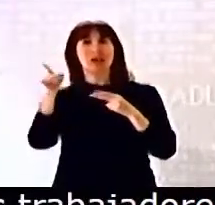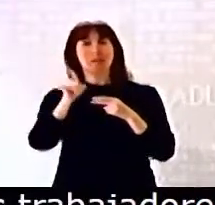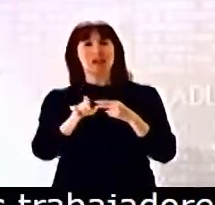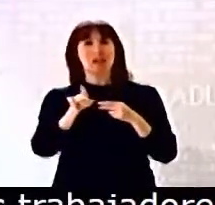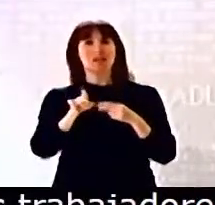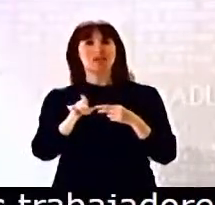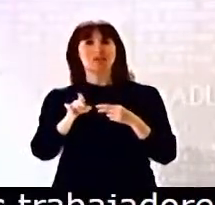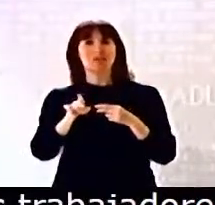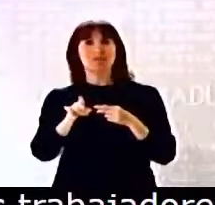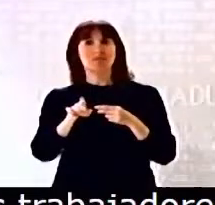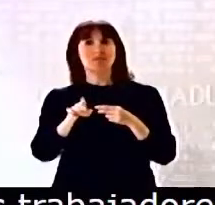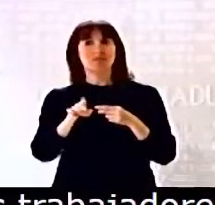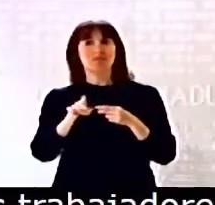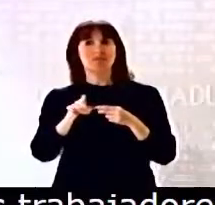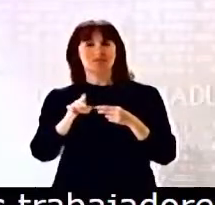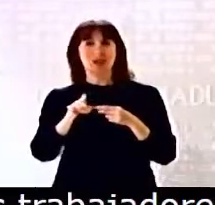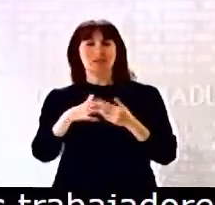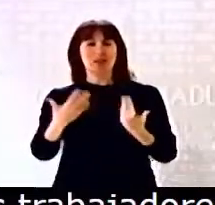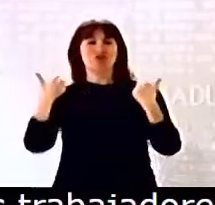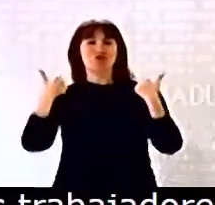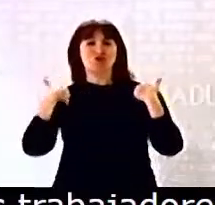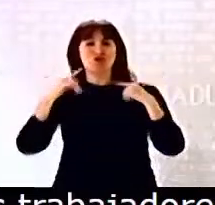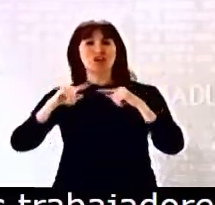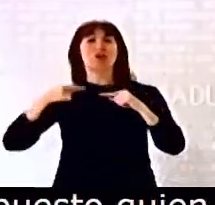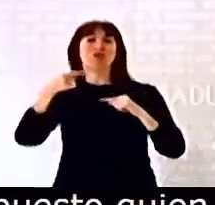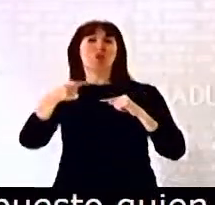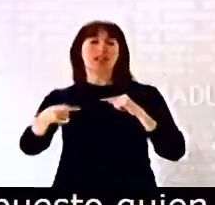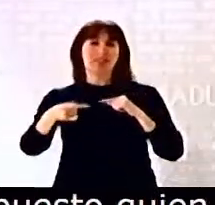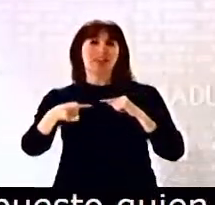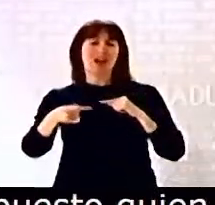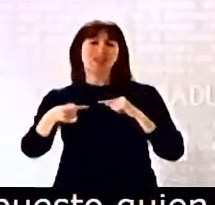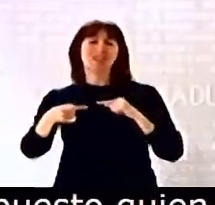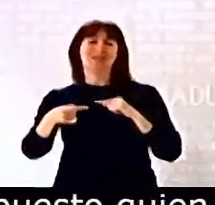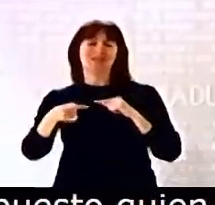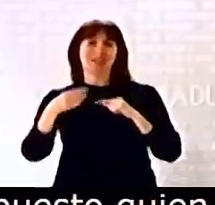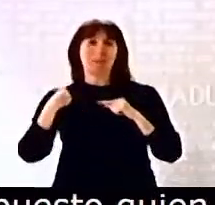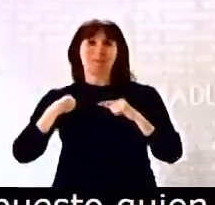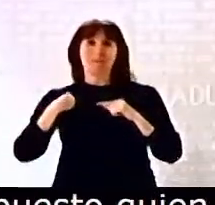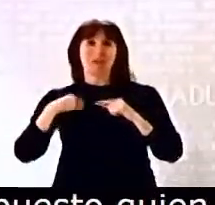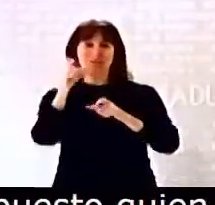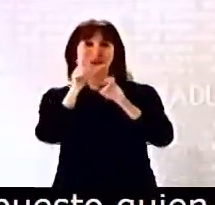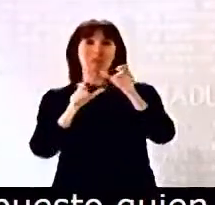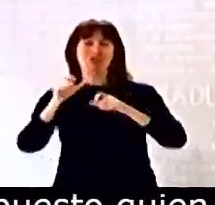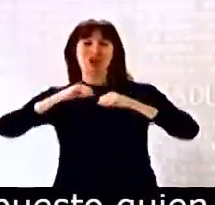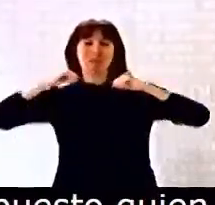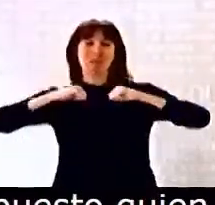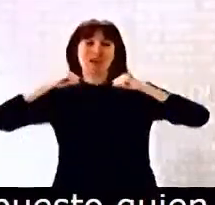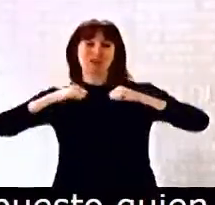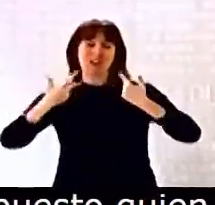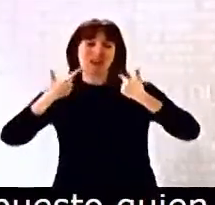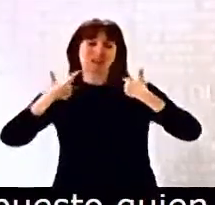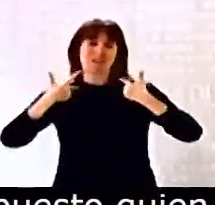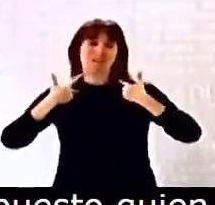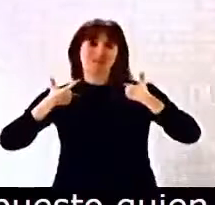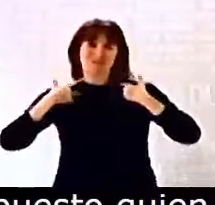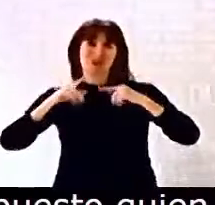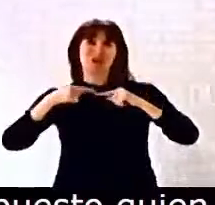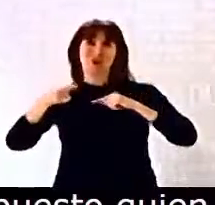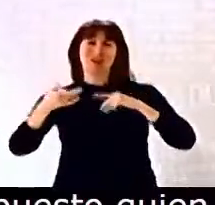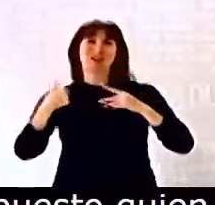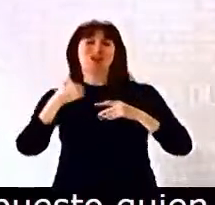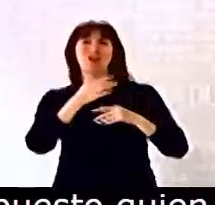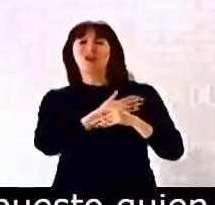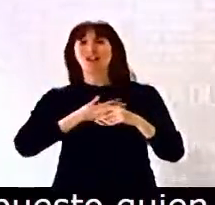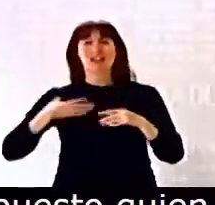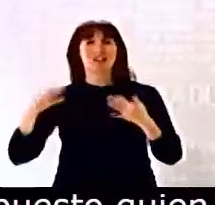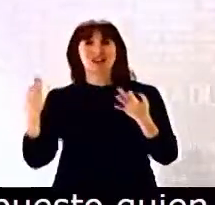supuesto, quien ha pagado las consecuencias de ese aislamiento han vuelto a ser las personas de edad, ¿no? Y, por lo tanto, quiero